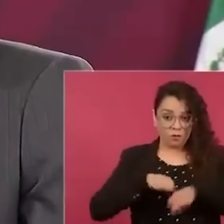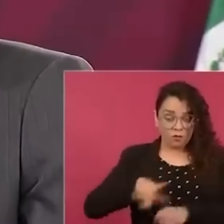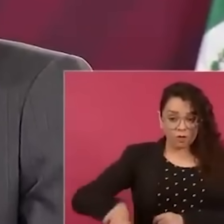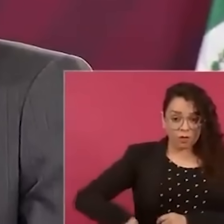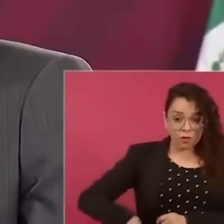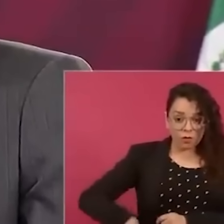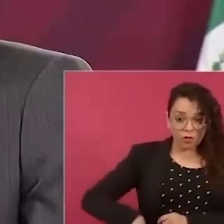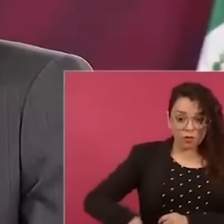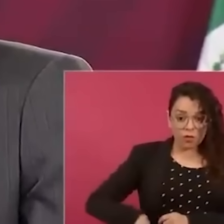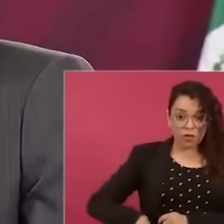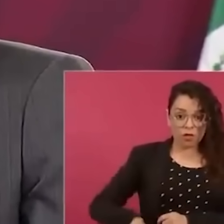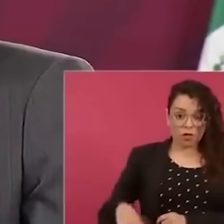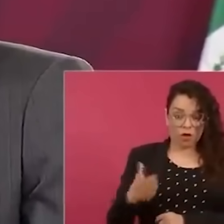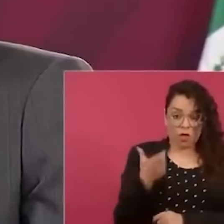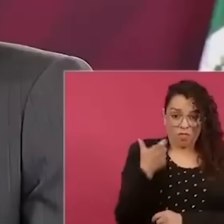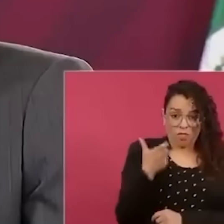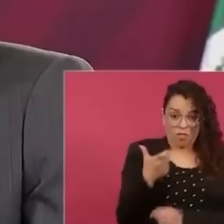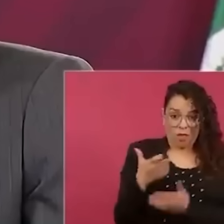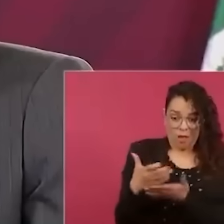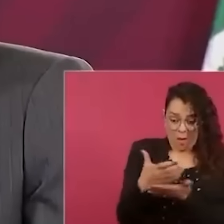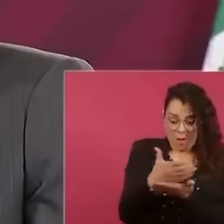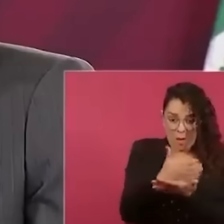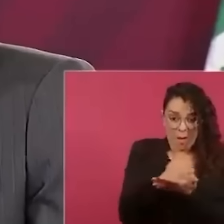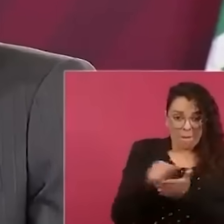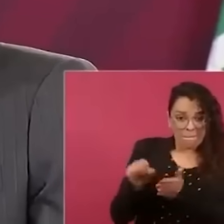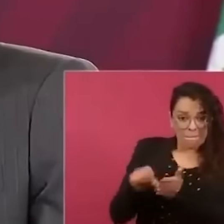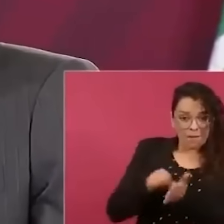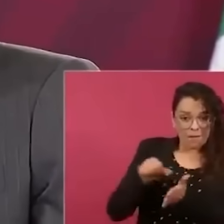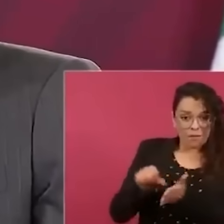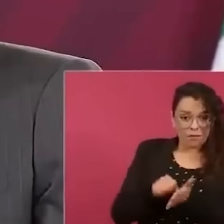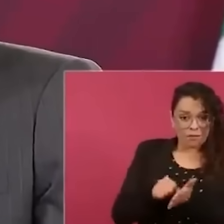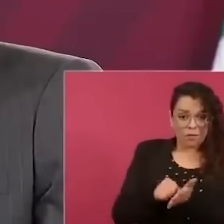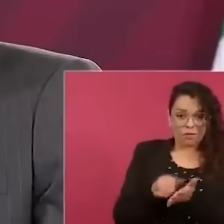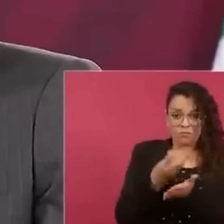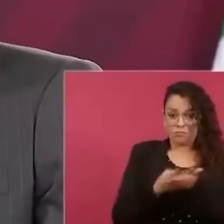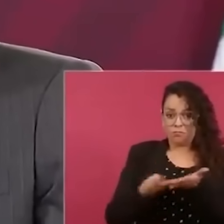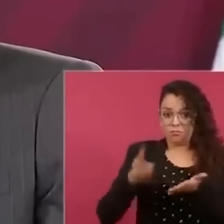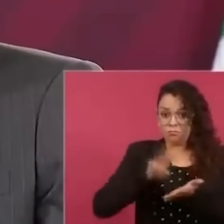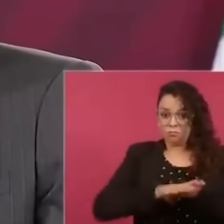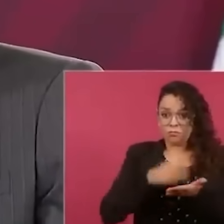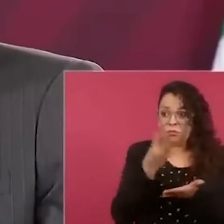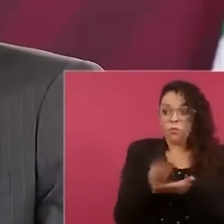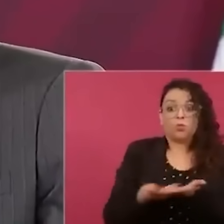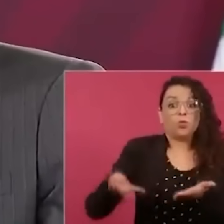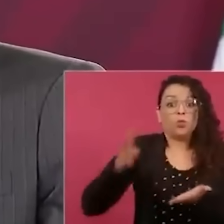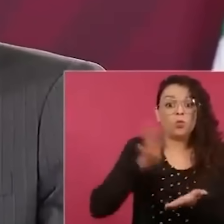que gane 3, 4, 5 veces más que lo que gana el presidente.